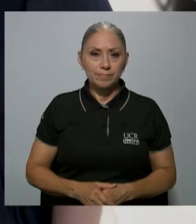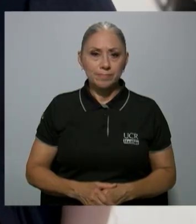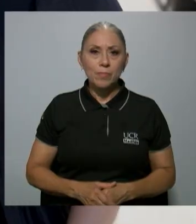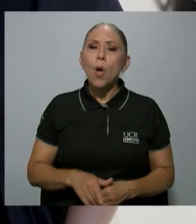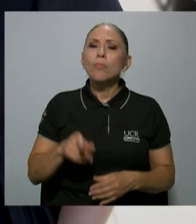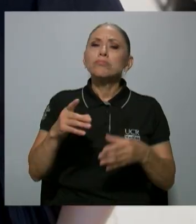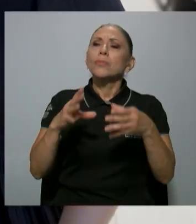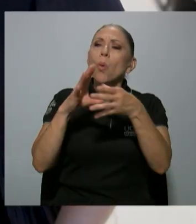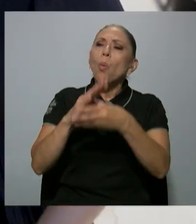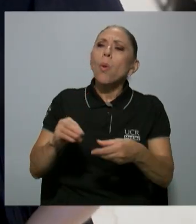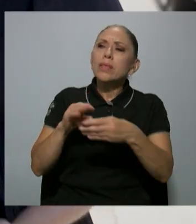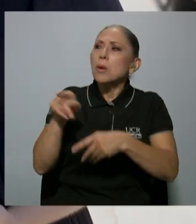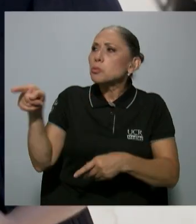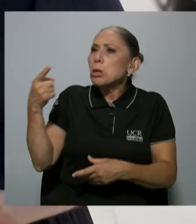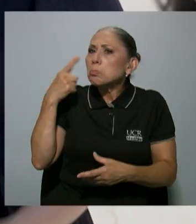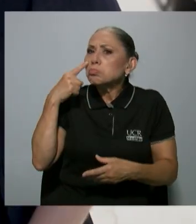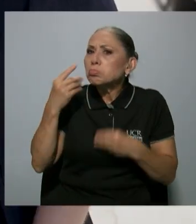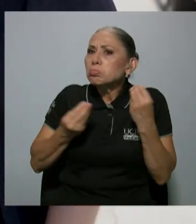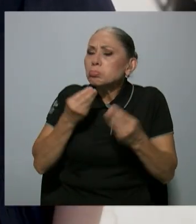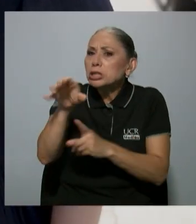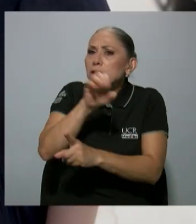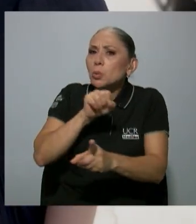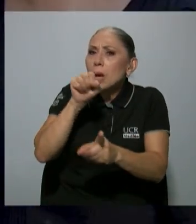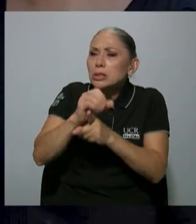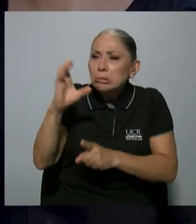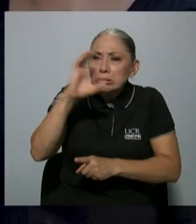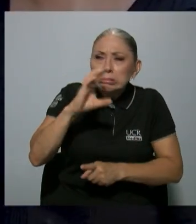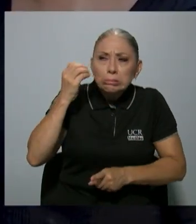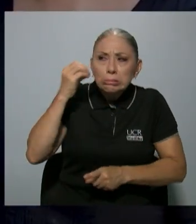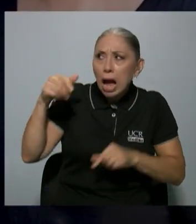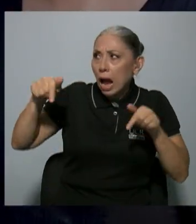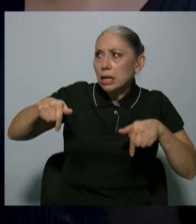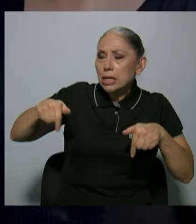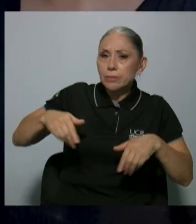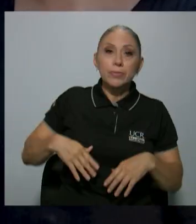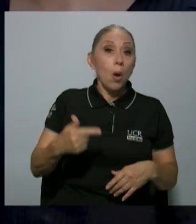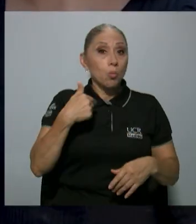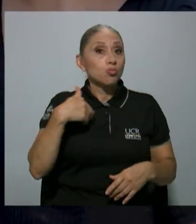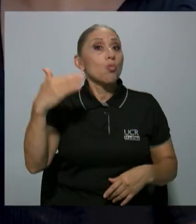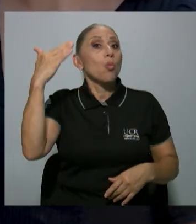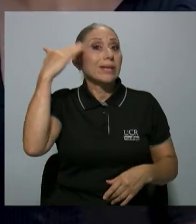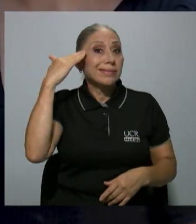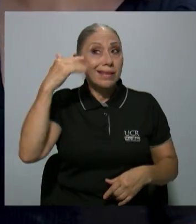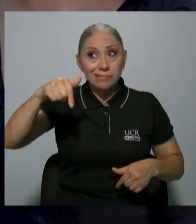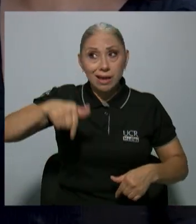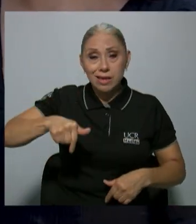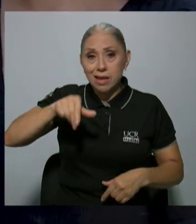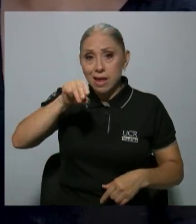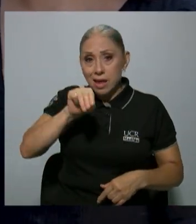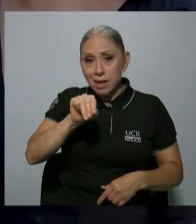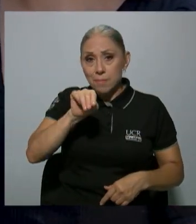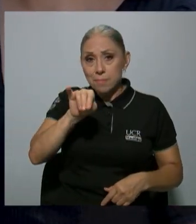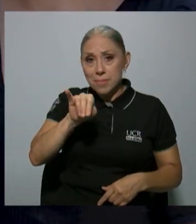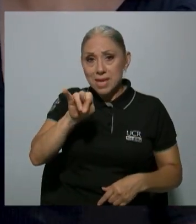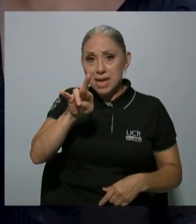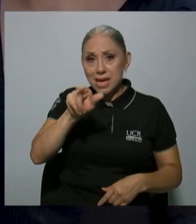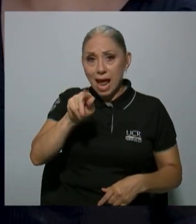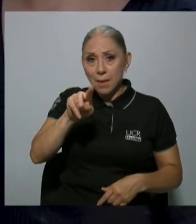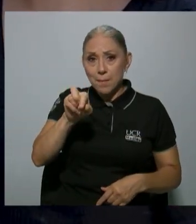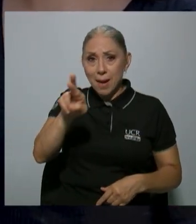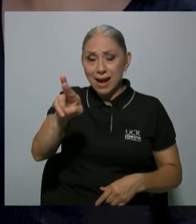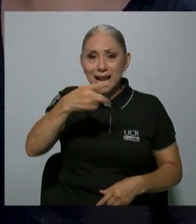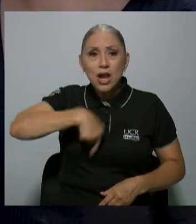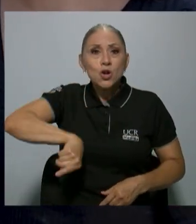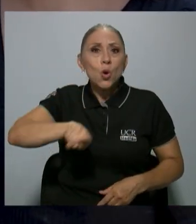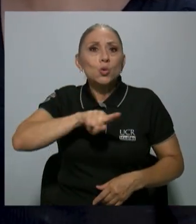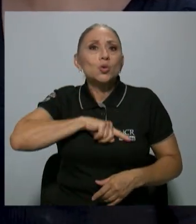Cuénteme, ¿usted cómo ha visto la situación minera aquí en Miramar? Bueno, yo lo que sé es que en Miramar estamos acostados y